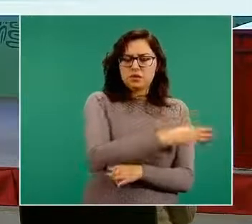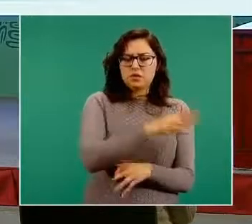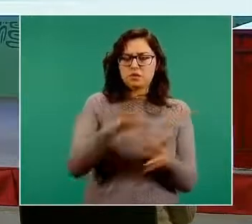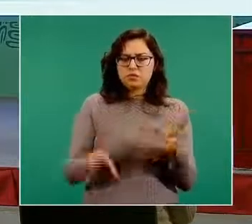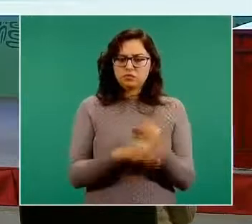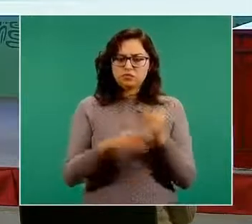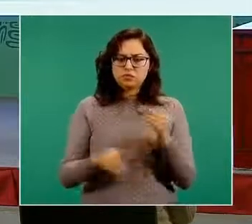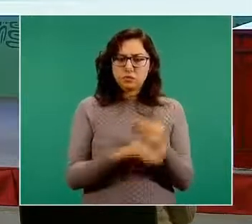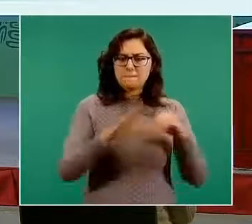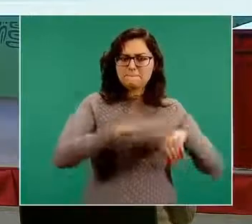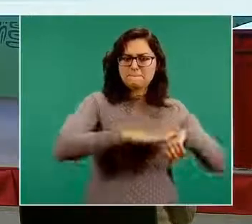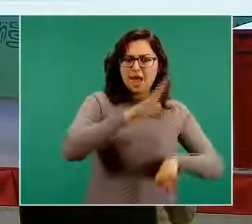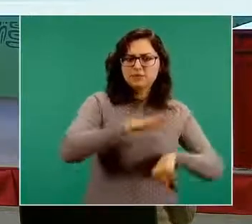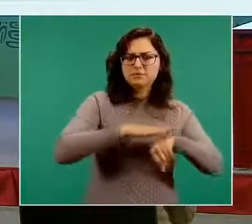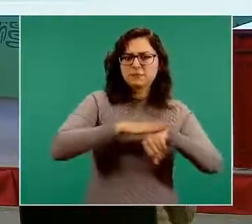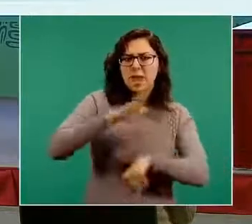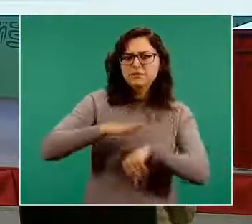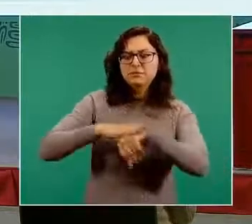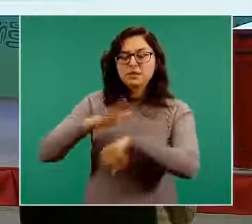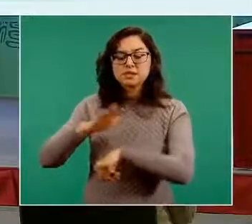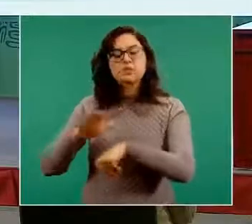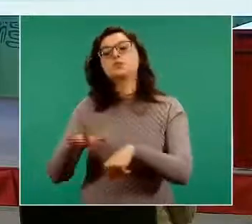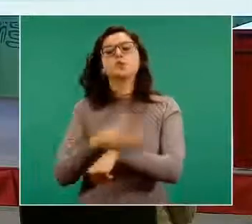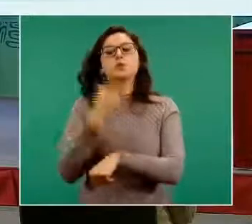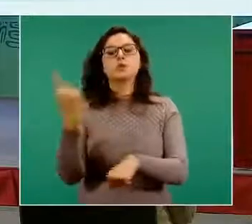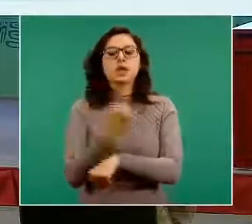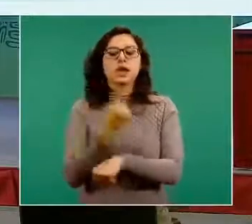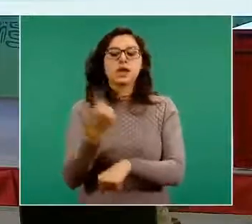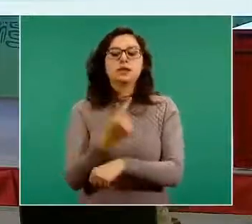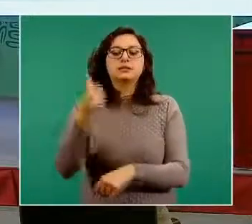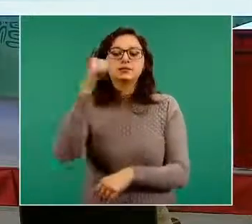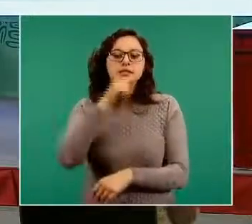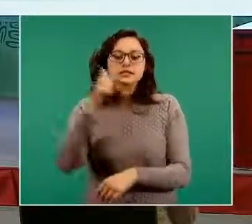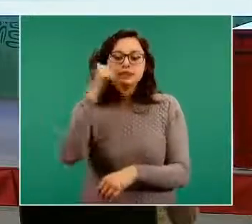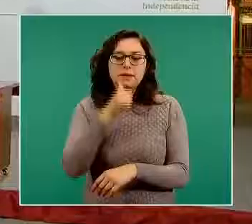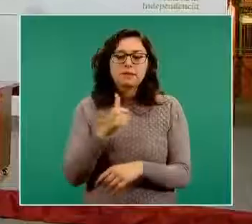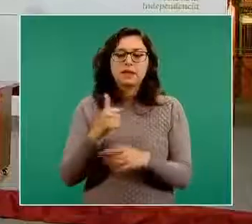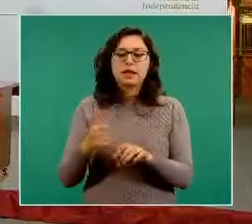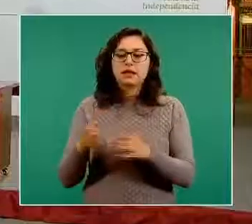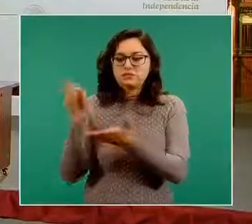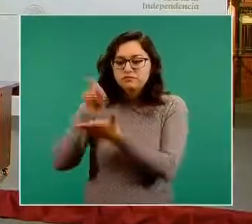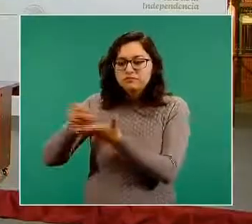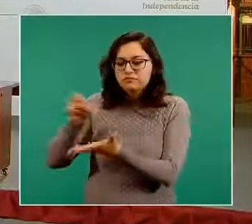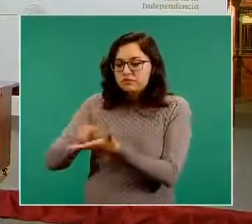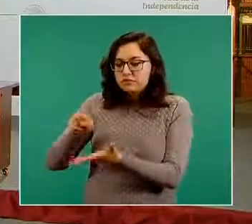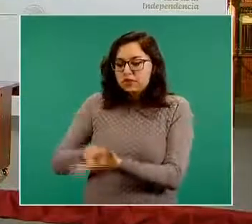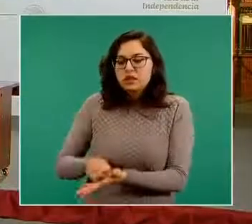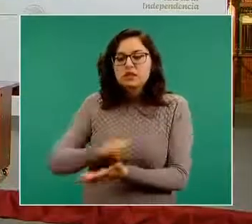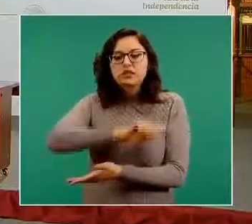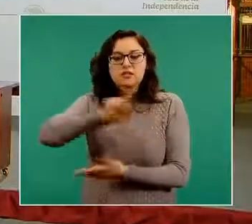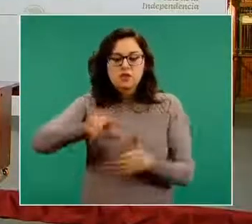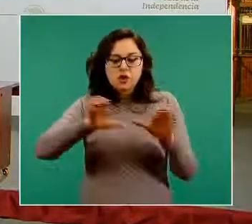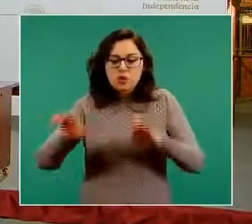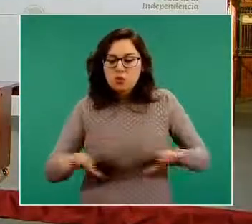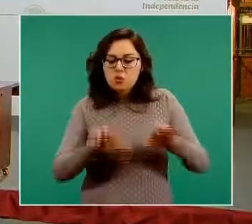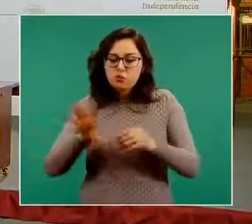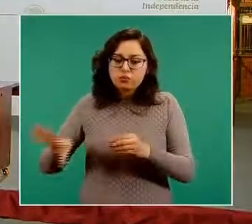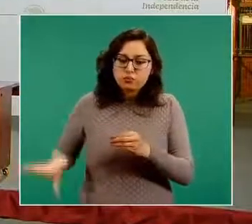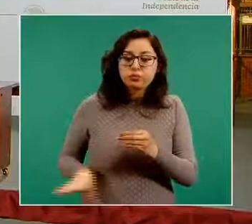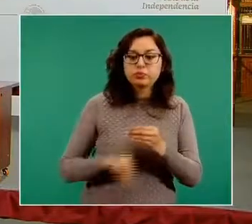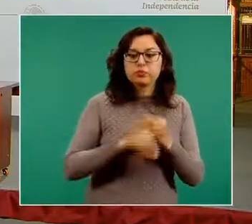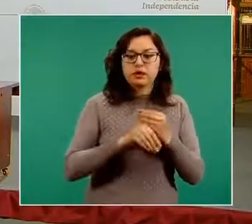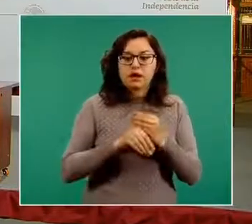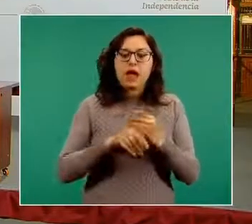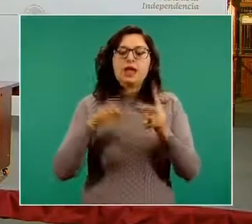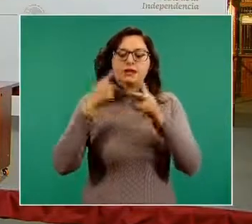alza. Esto es porque conforme se han ido incorporando las capturas manuales que fueron incorporadas a la plataforma, ya se ha podido